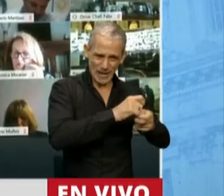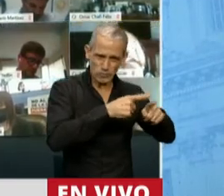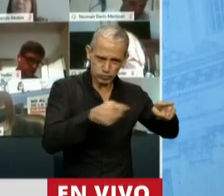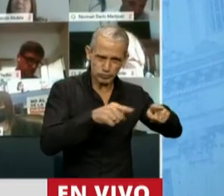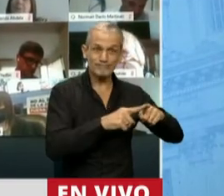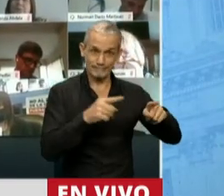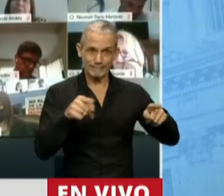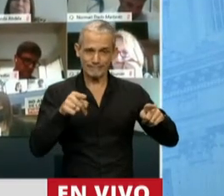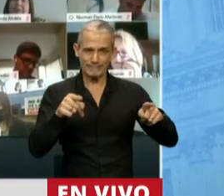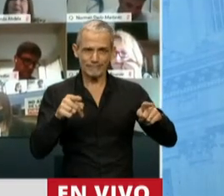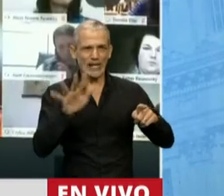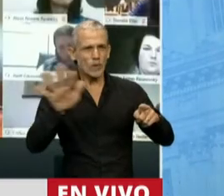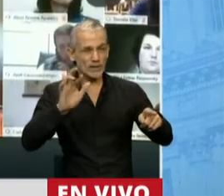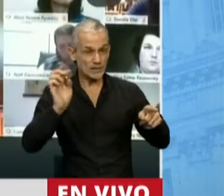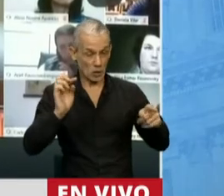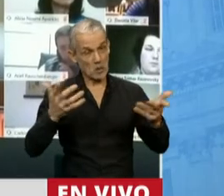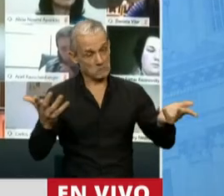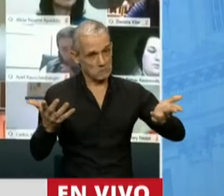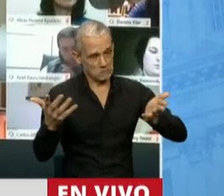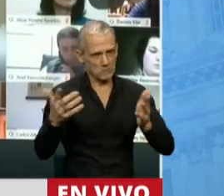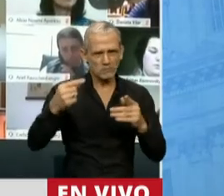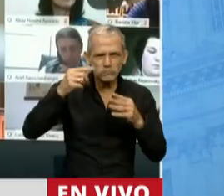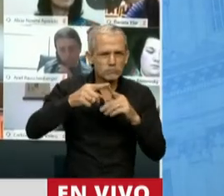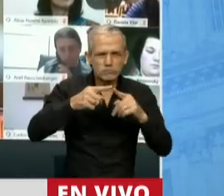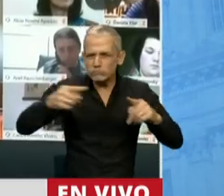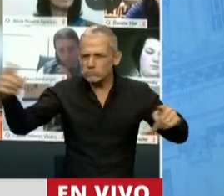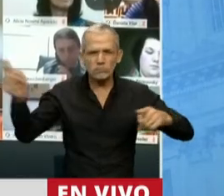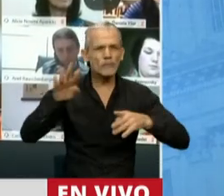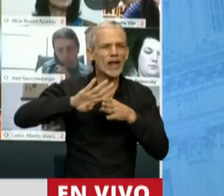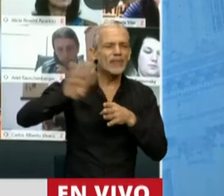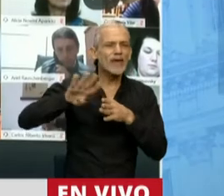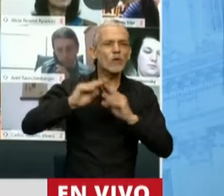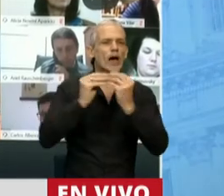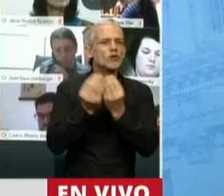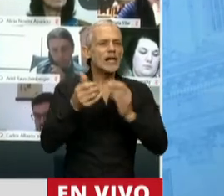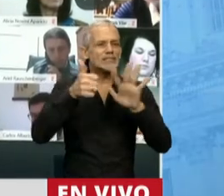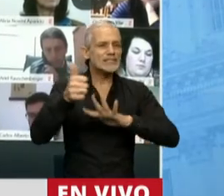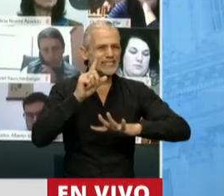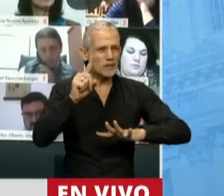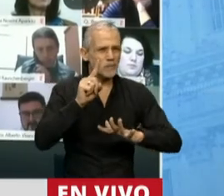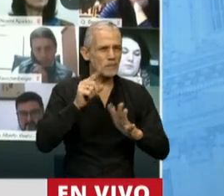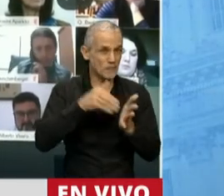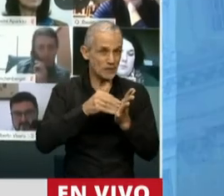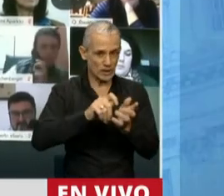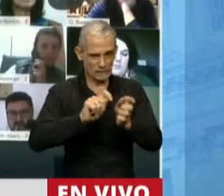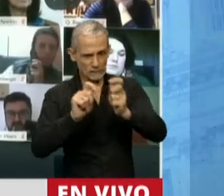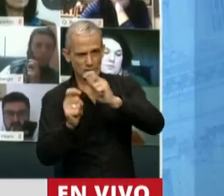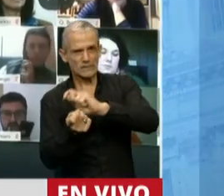cual se estaría proyectando una deuda, que esta deuda de 66 mil millones se estaría